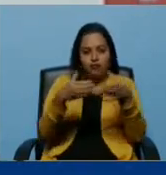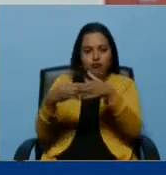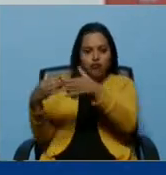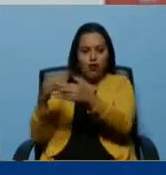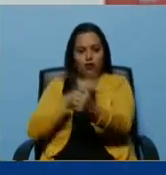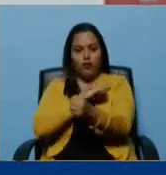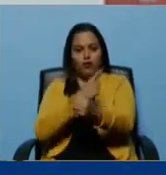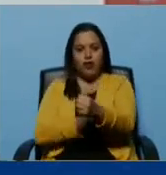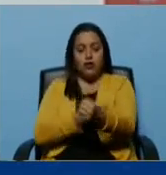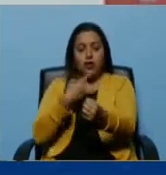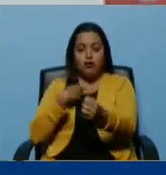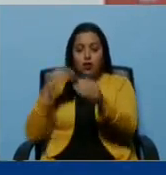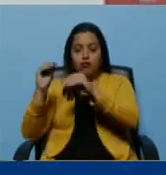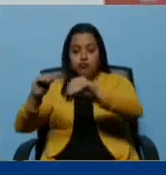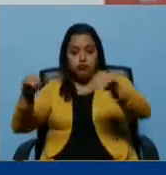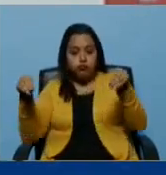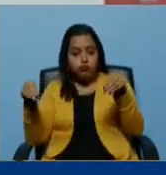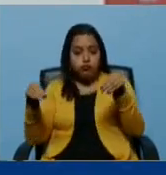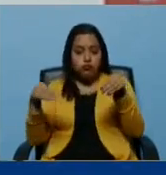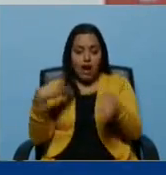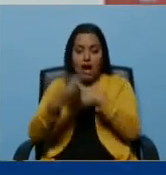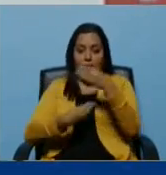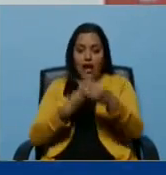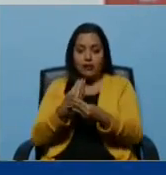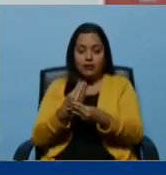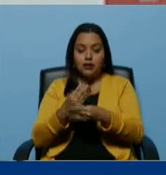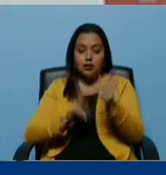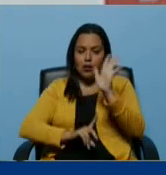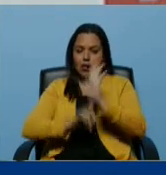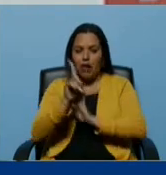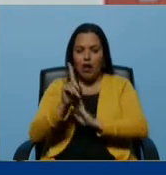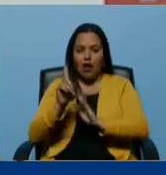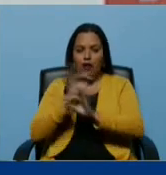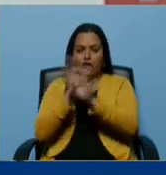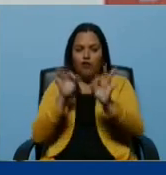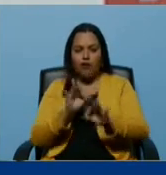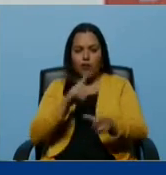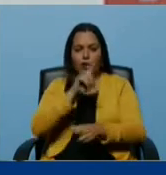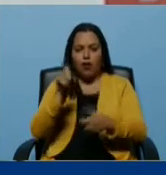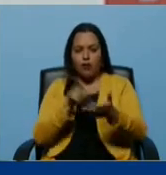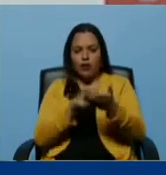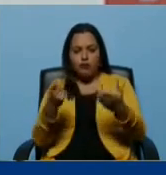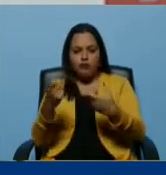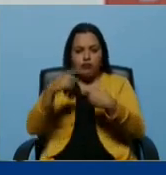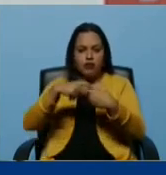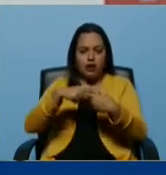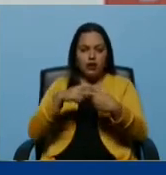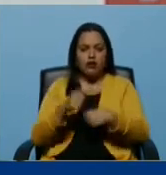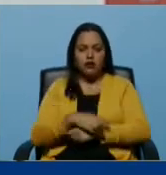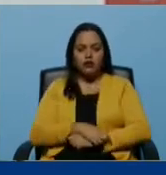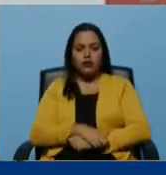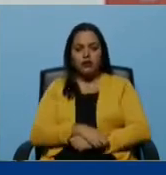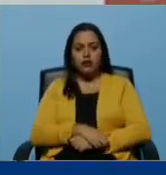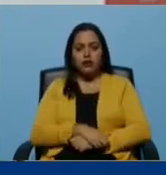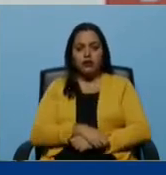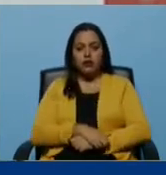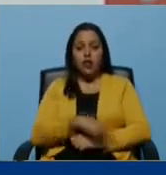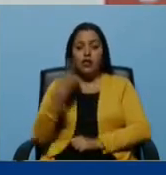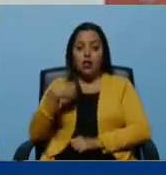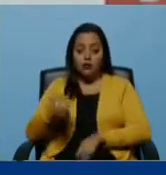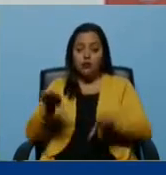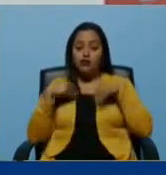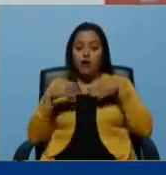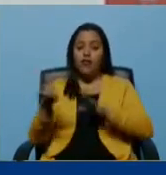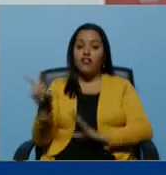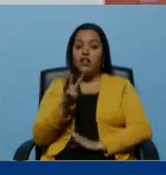estoy llamando a construir de manera integrada y diversa. Hay que reconocer que